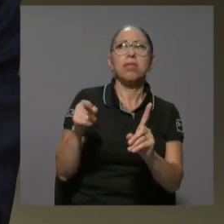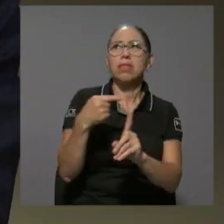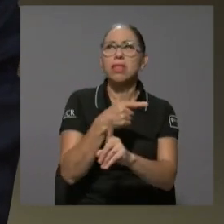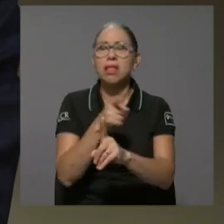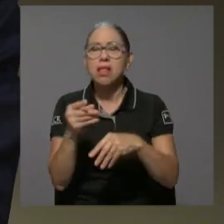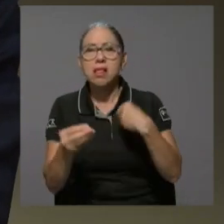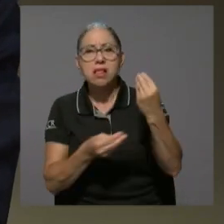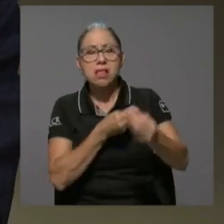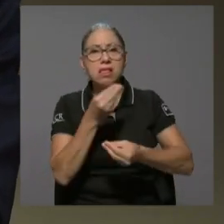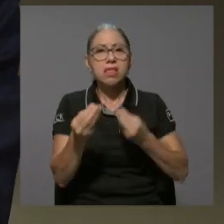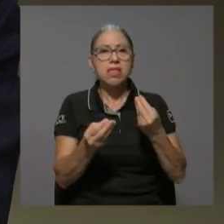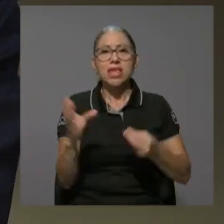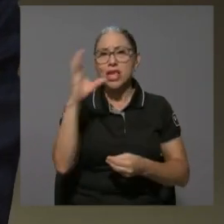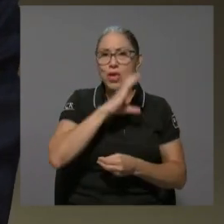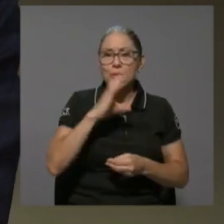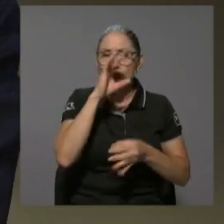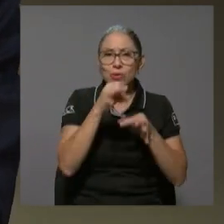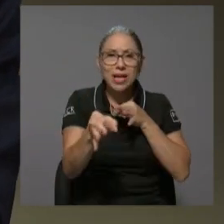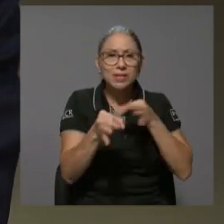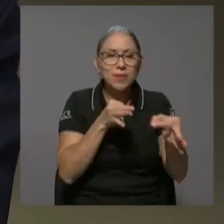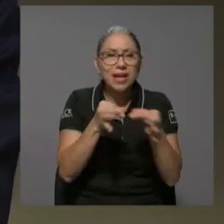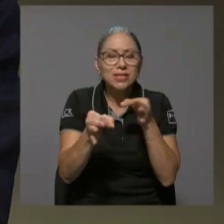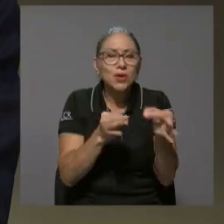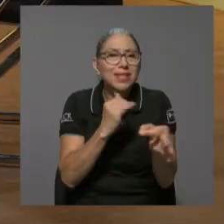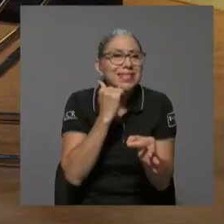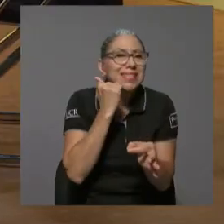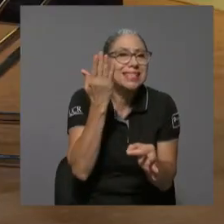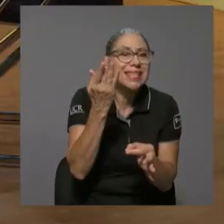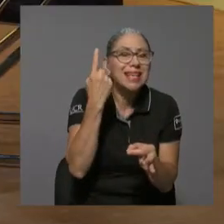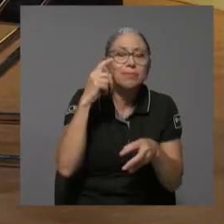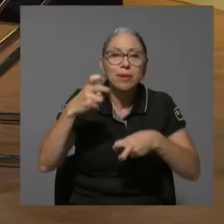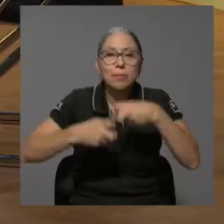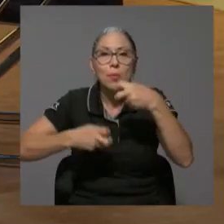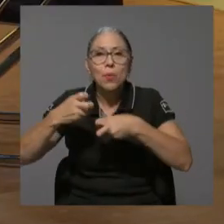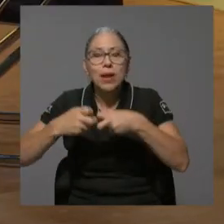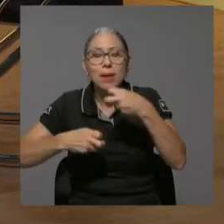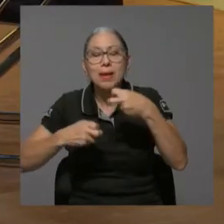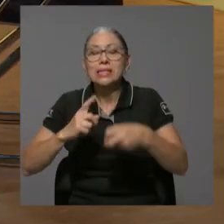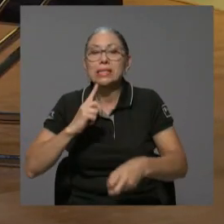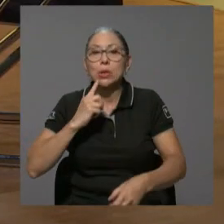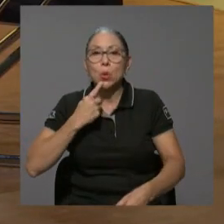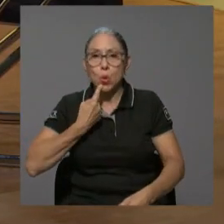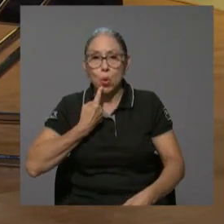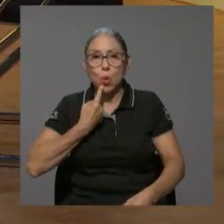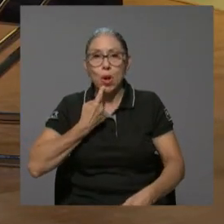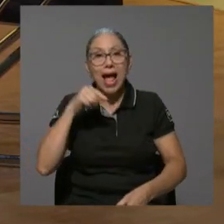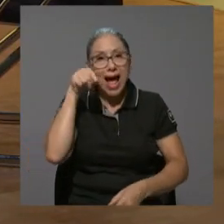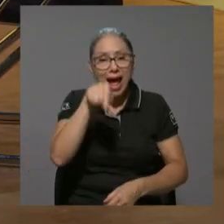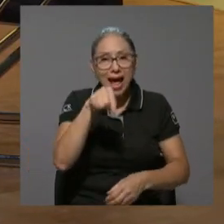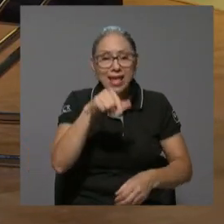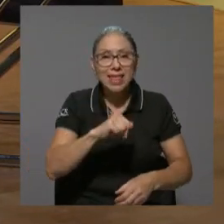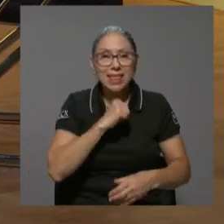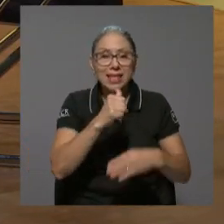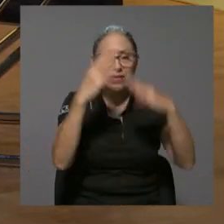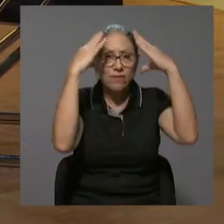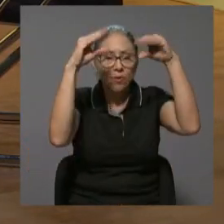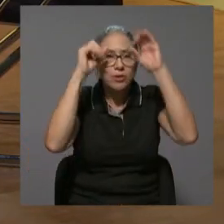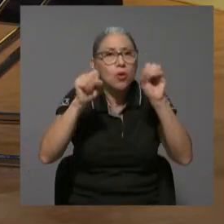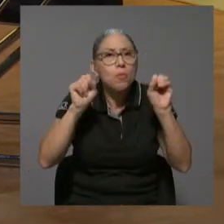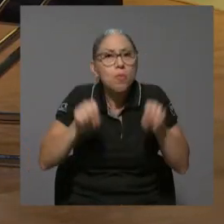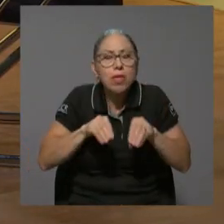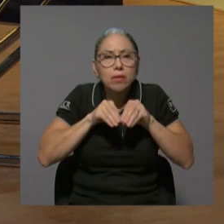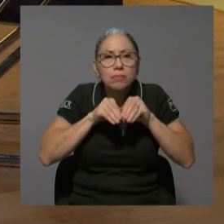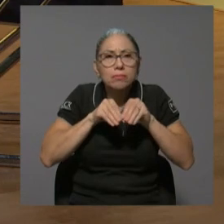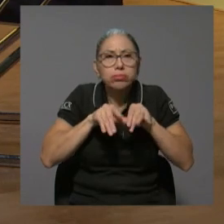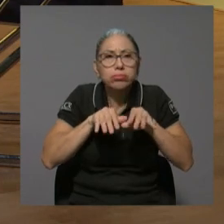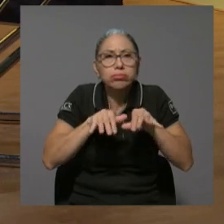explicaciones sencillas a problemas complejos. Y ahí es donde la desinformación puede tener un caldo de cultivo porque